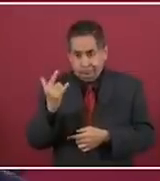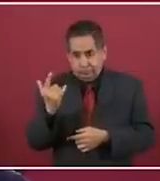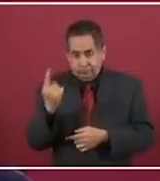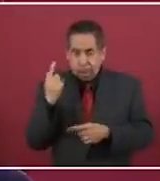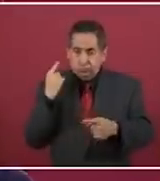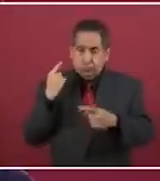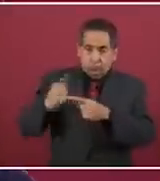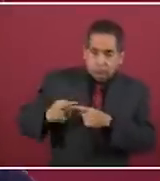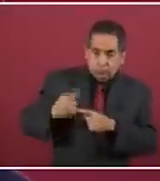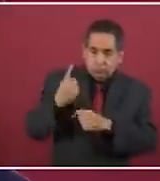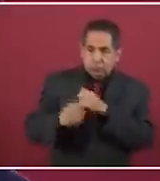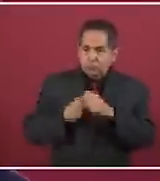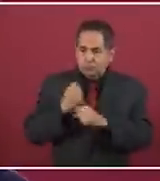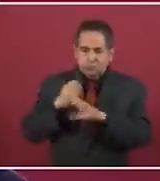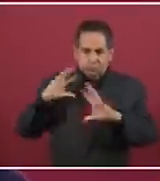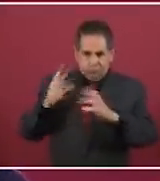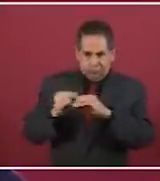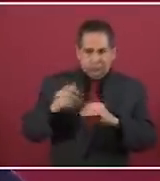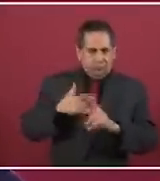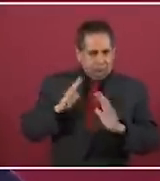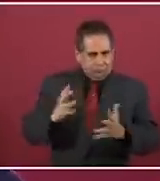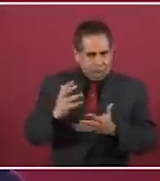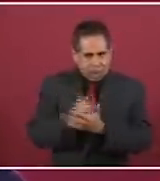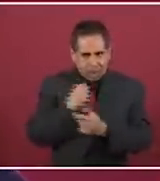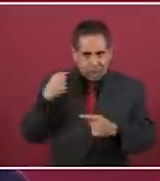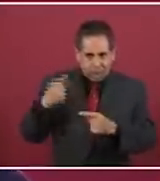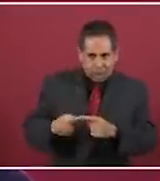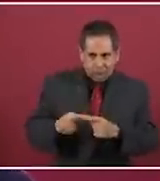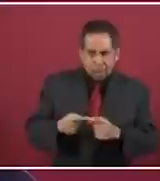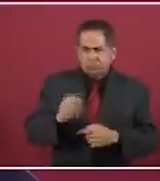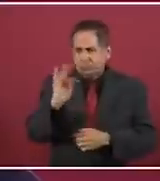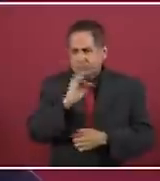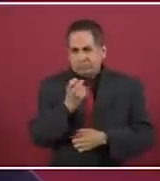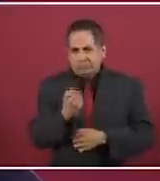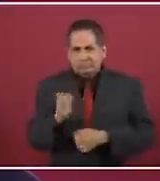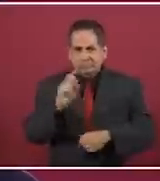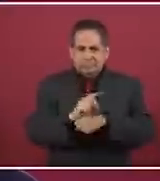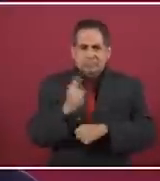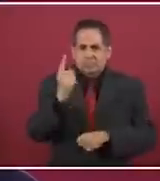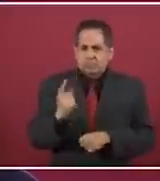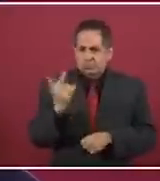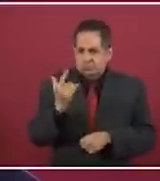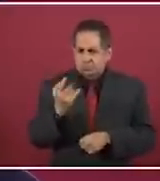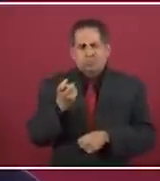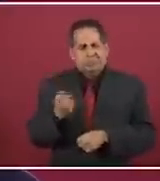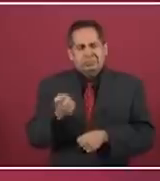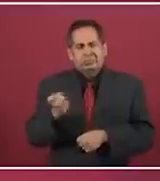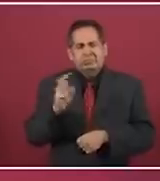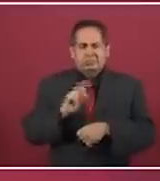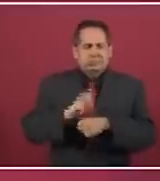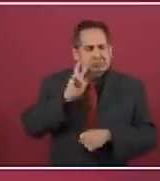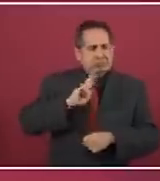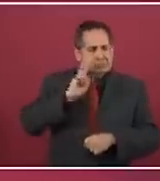año del triunfo, a lo mejor ese día informamos.